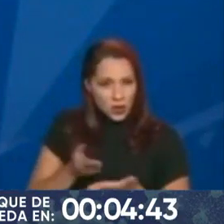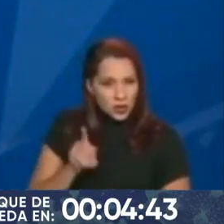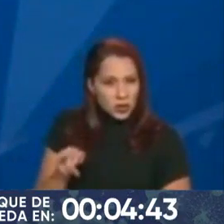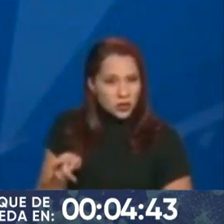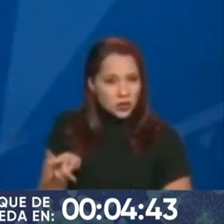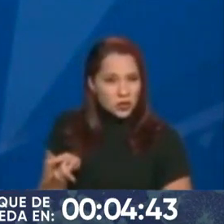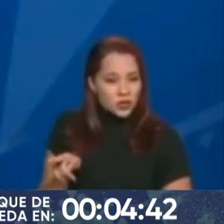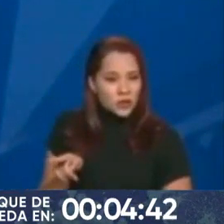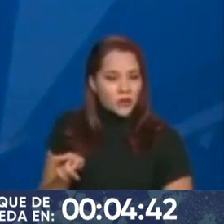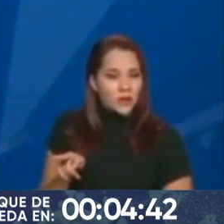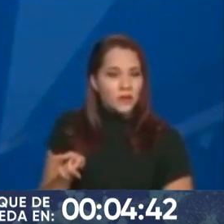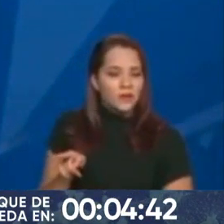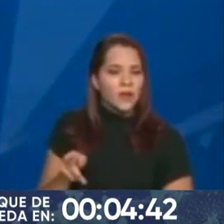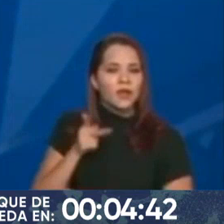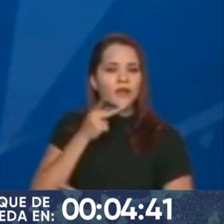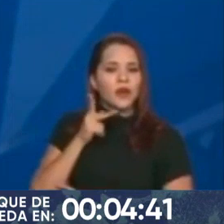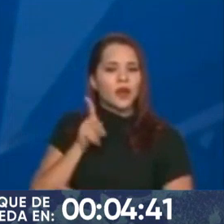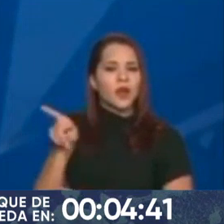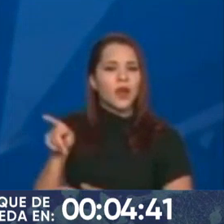¿Salió hoy eso?